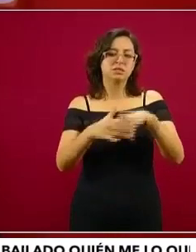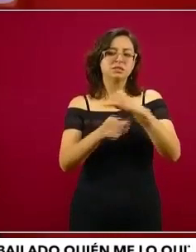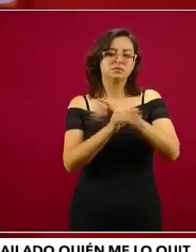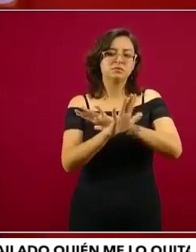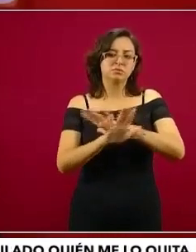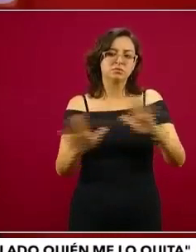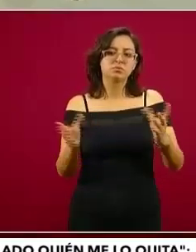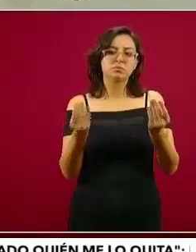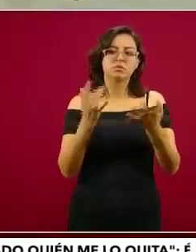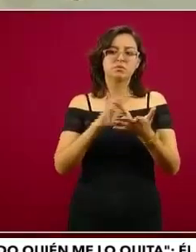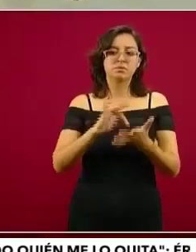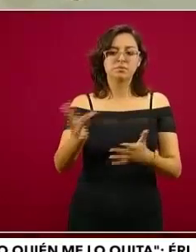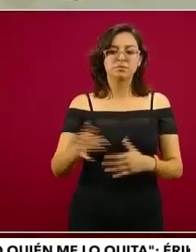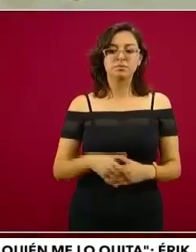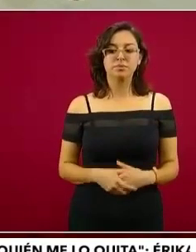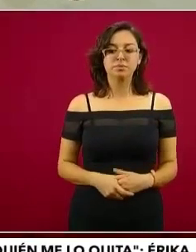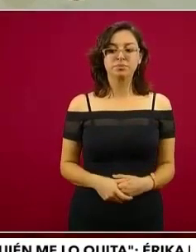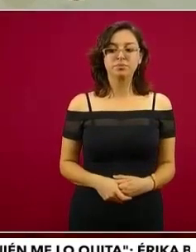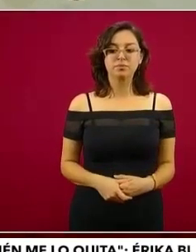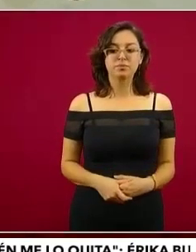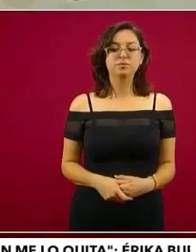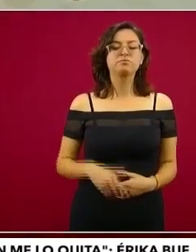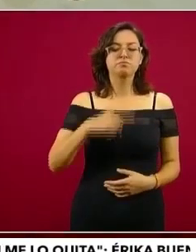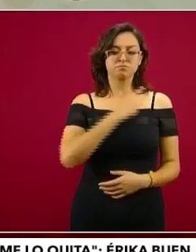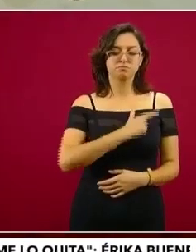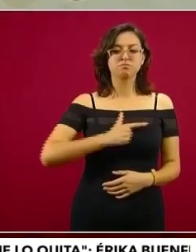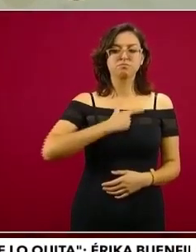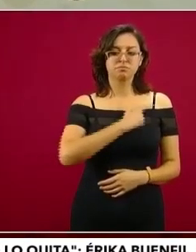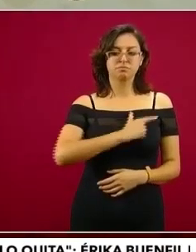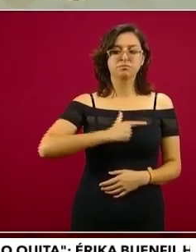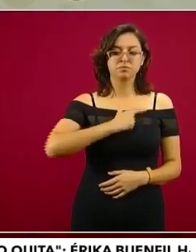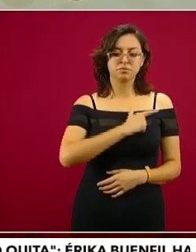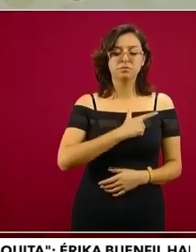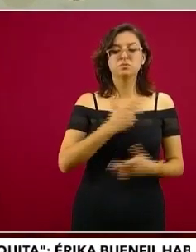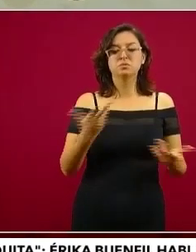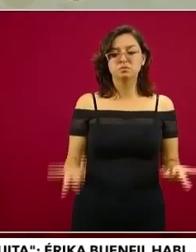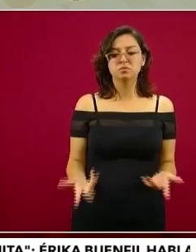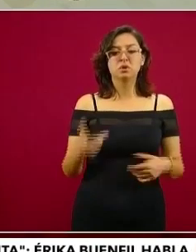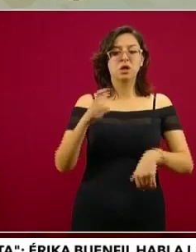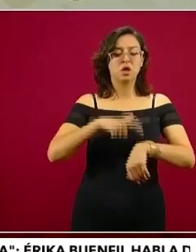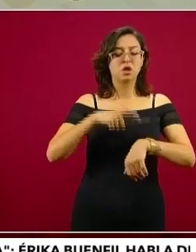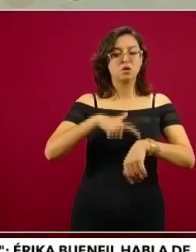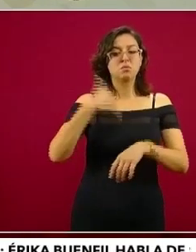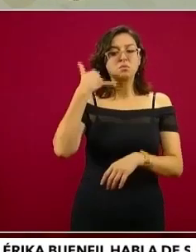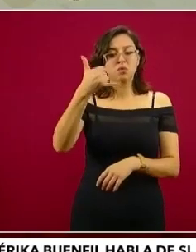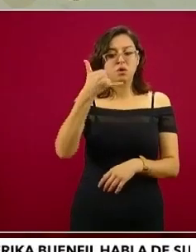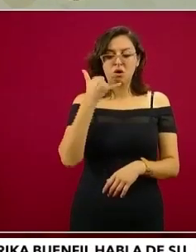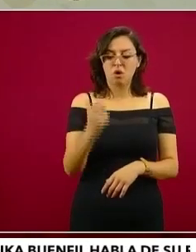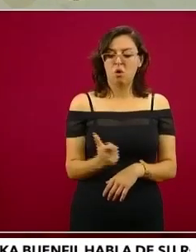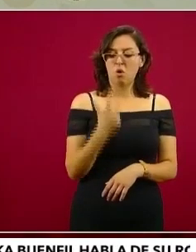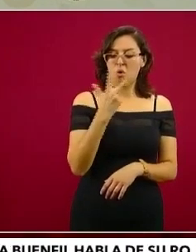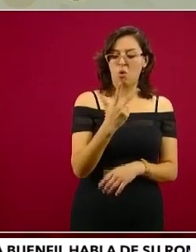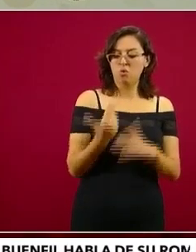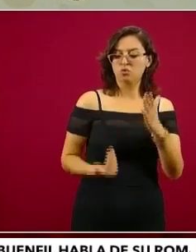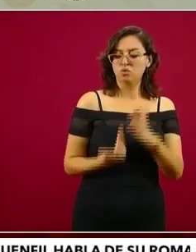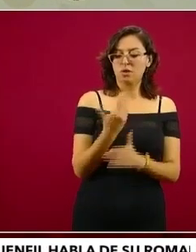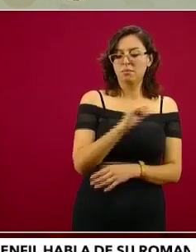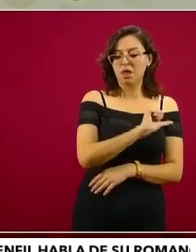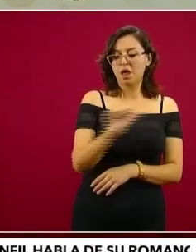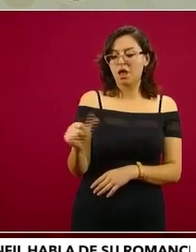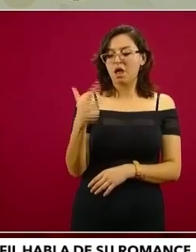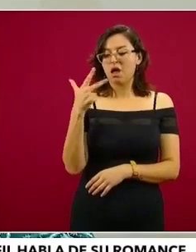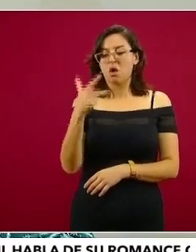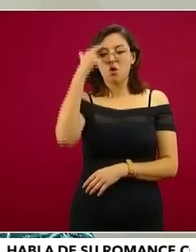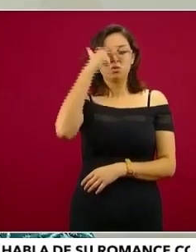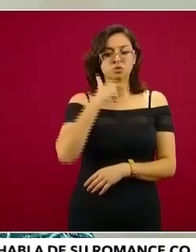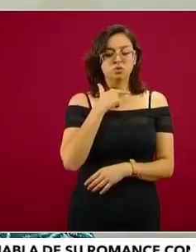información. Muchas gracias. Con mucho gusto. Los horarios para las llamadas telefónicas son de 8 de la mañana a 8 de la